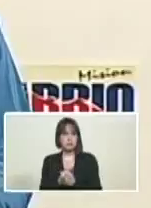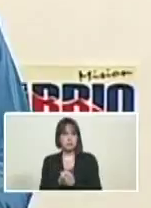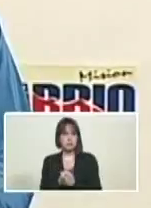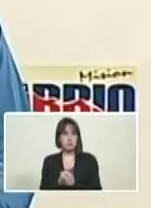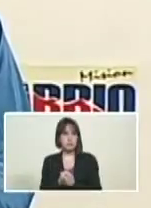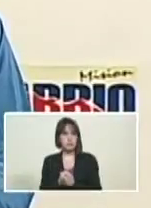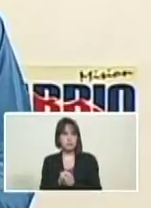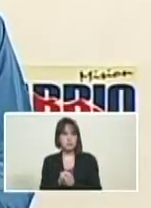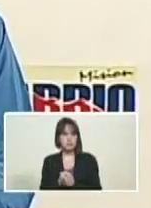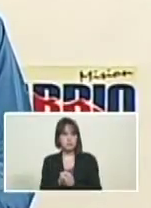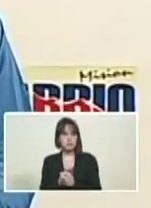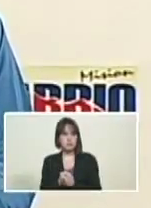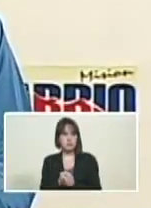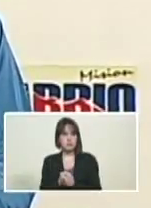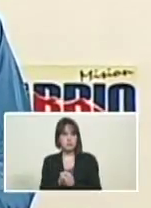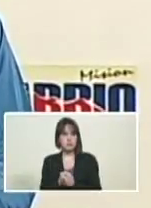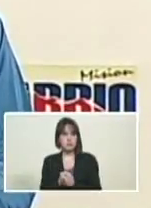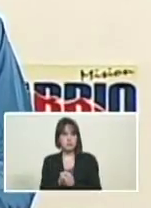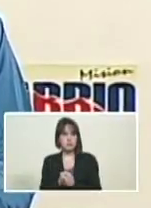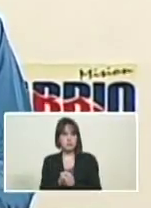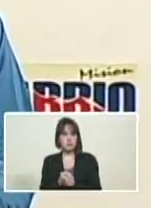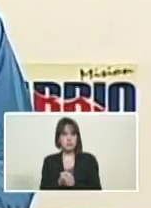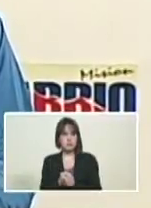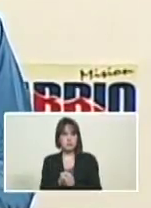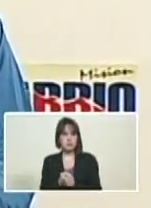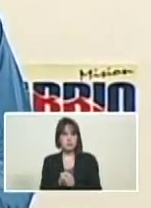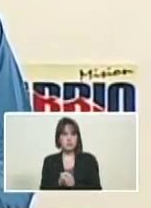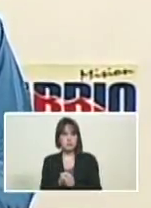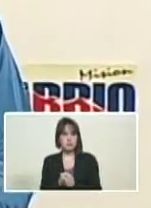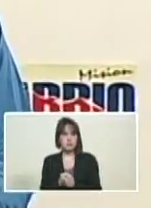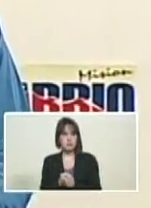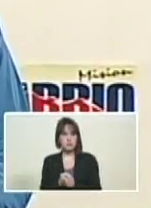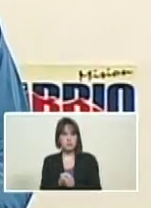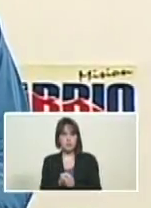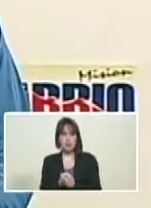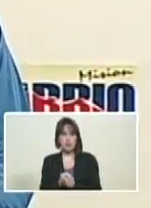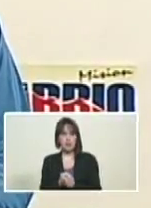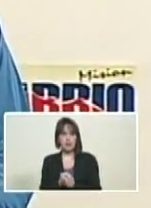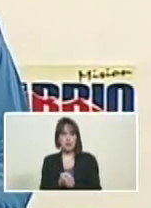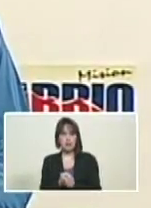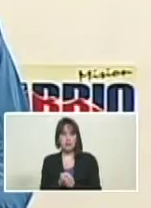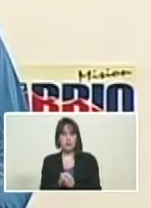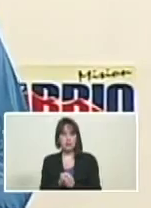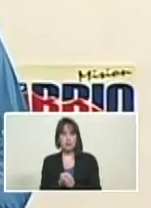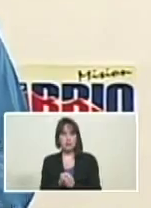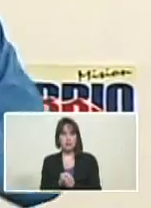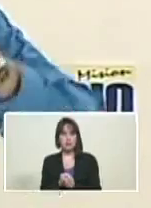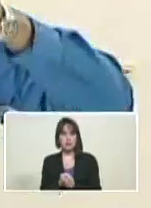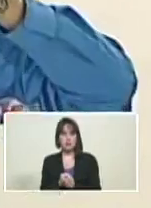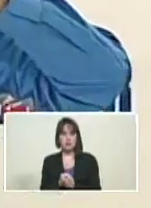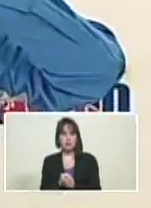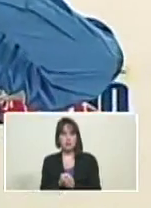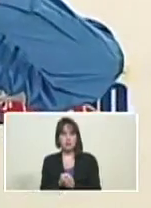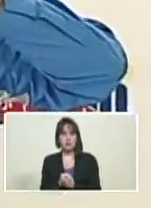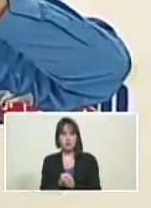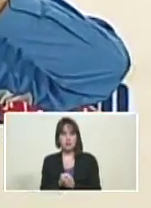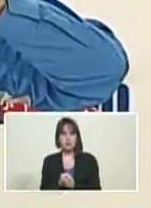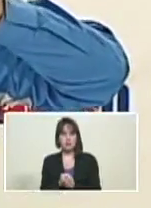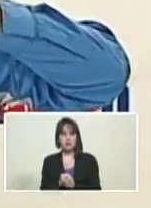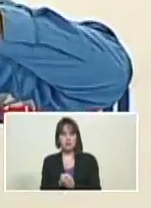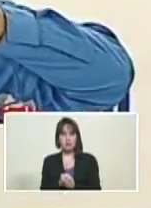Así son los planes, todos son igualitos. Y se esmeran, y se esmadran el cerebro.